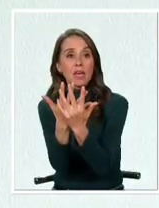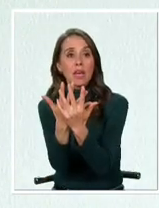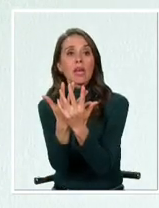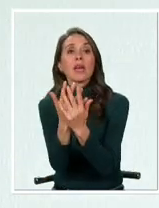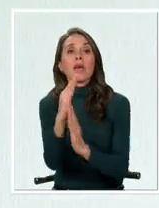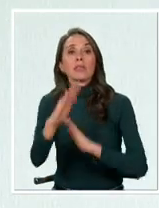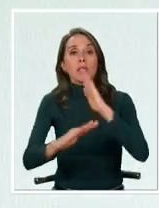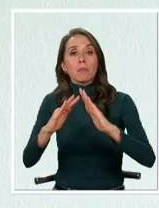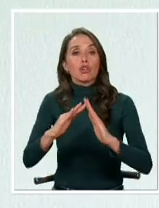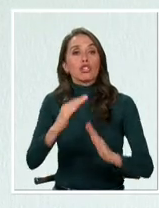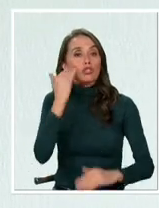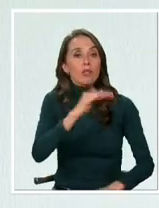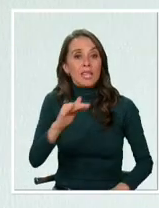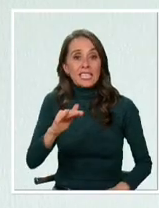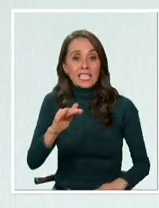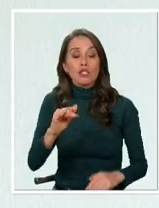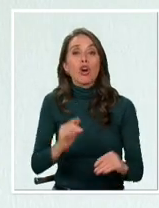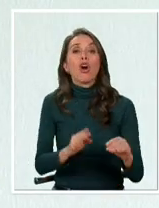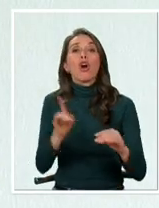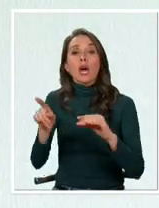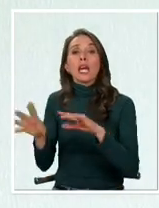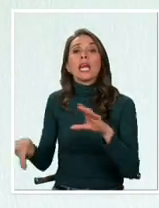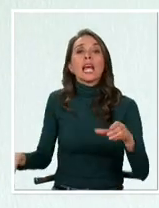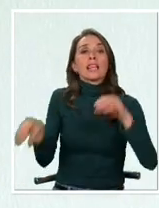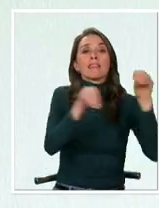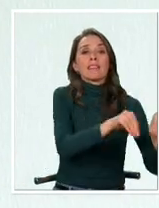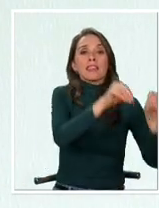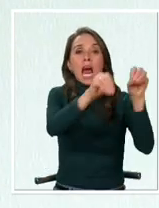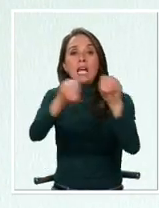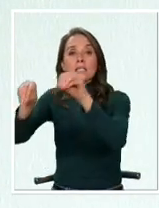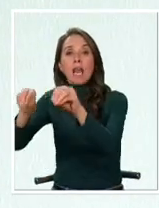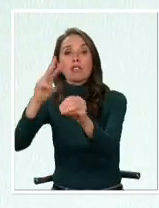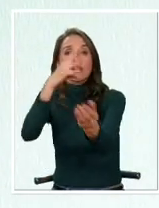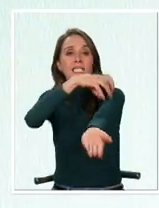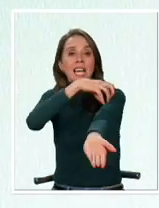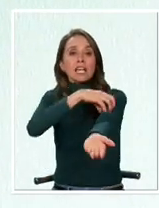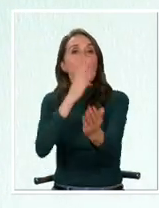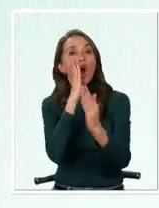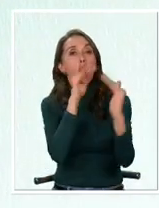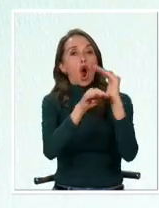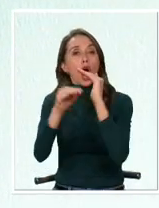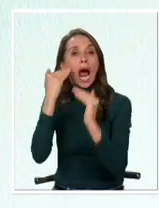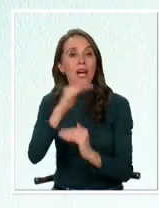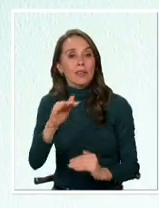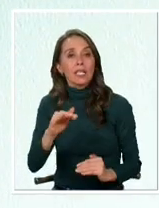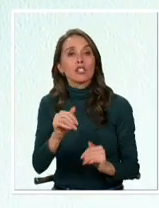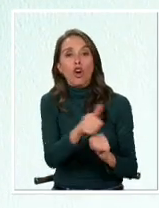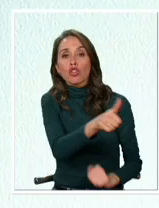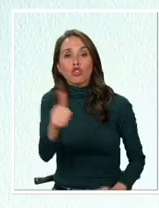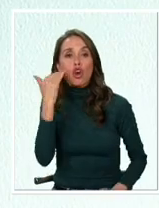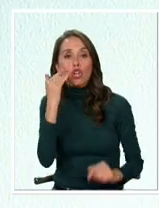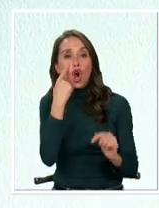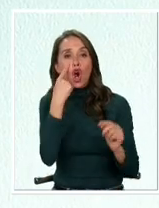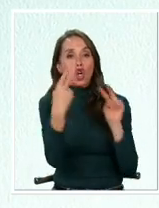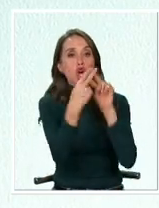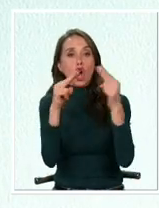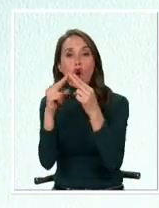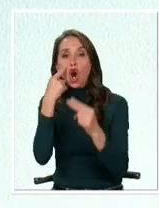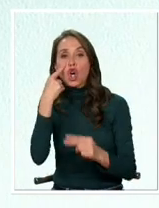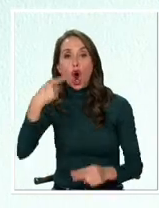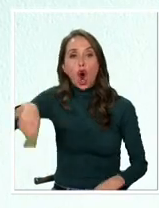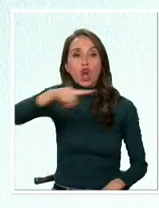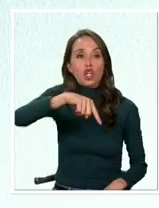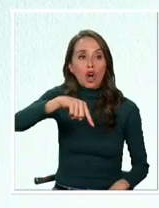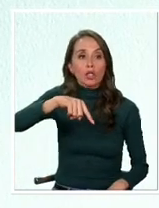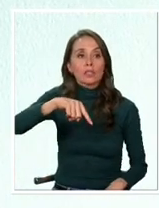protección de la infancia diferentes hogares de menores en la tercera región y por tal motivo todos ellos se conocían y se conocían porque